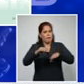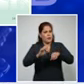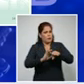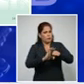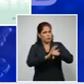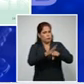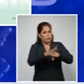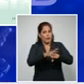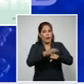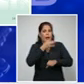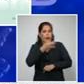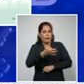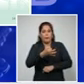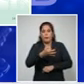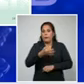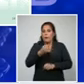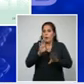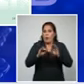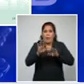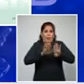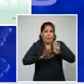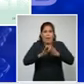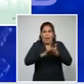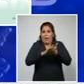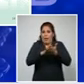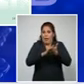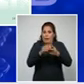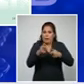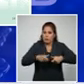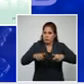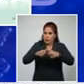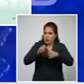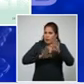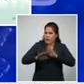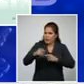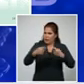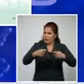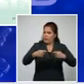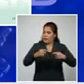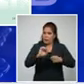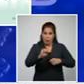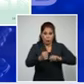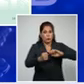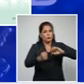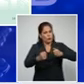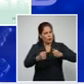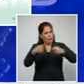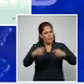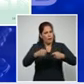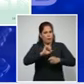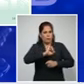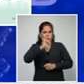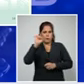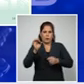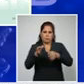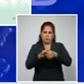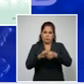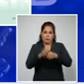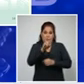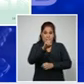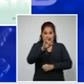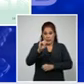se enfrentan, que sabemos que ellos lo van a hacer, con agresividad se pueden incrementar. De los 26